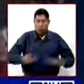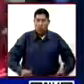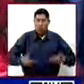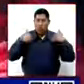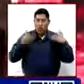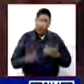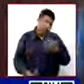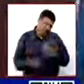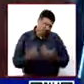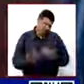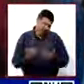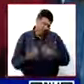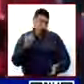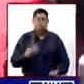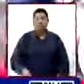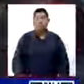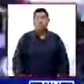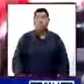restos.